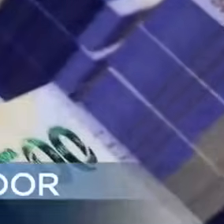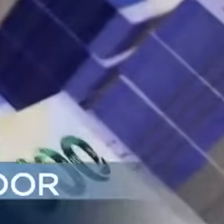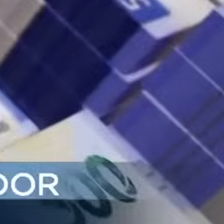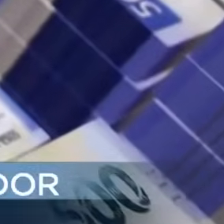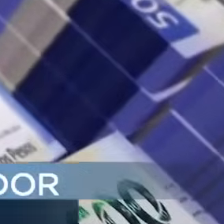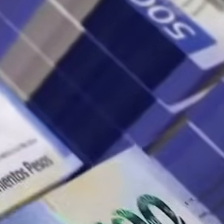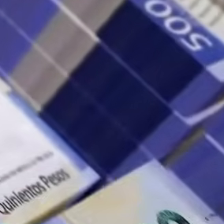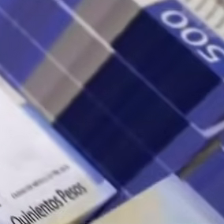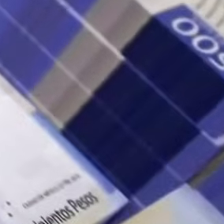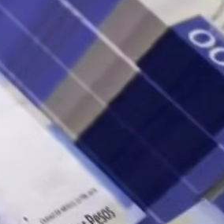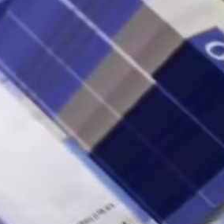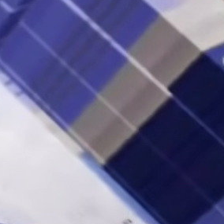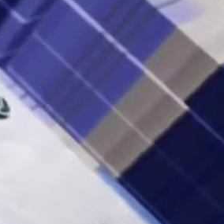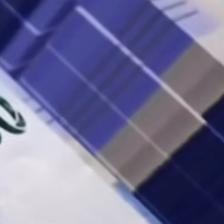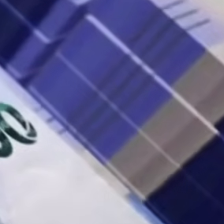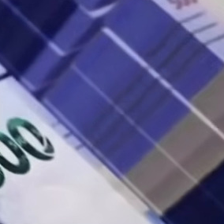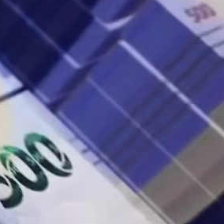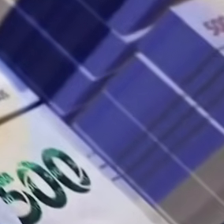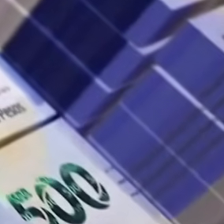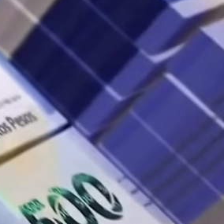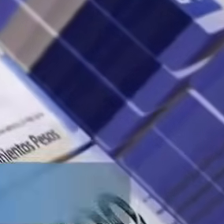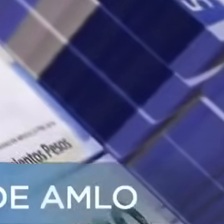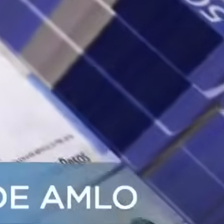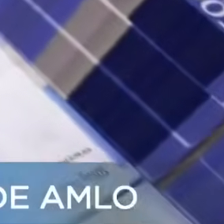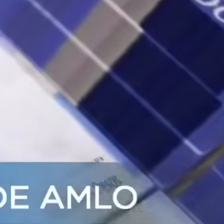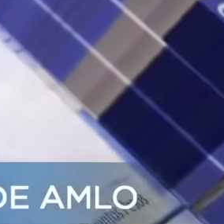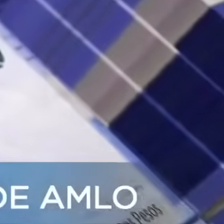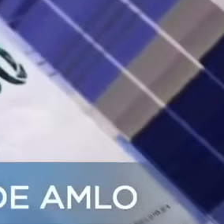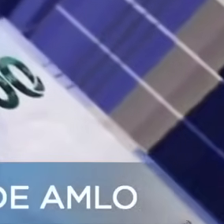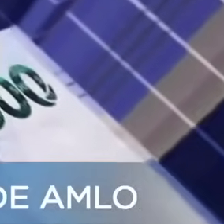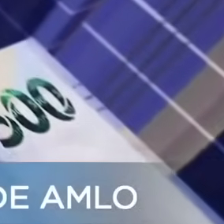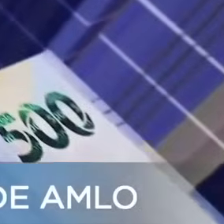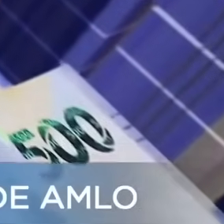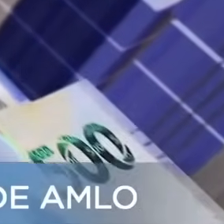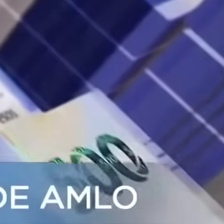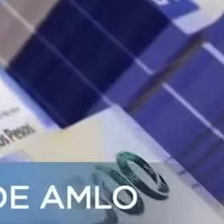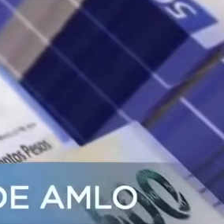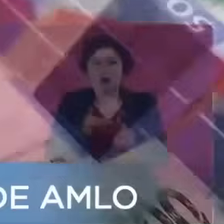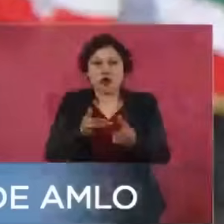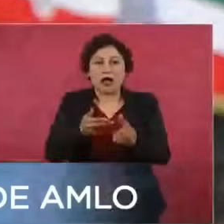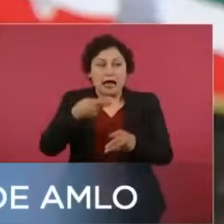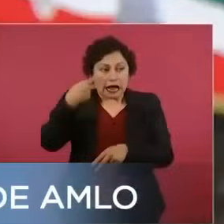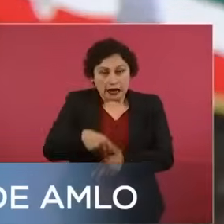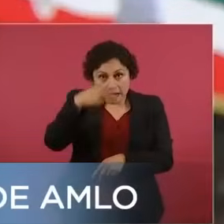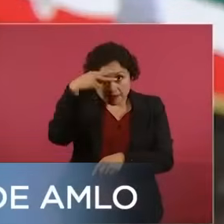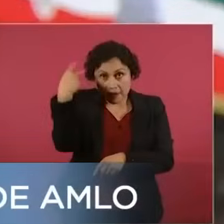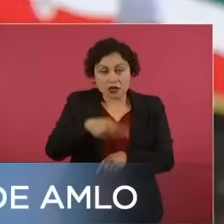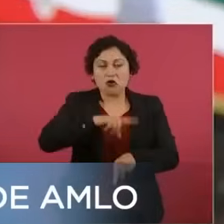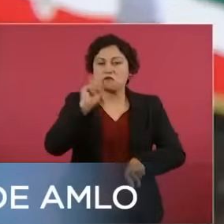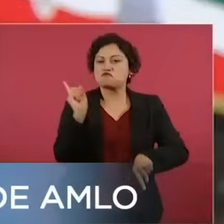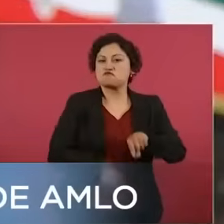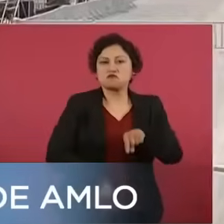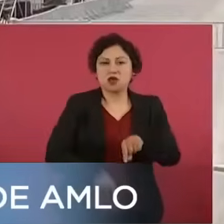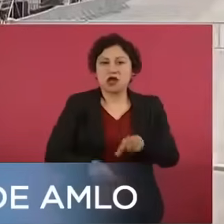El presidente López Obrador destacó que en su gobierno se han ahorrado 2 billones de pesos con el combate a la corrupción. Hizo reconocimientos a